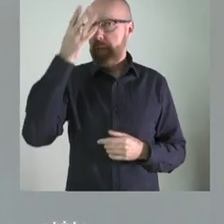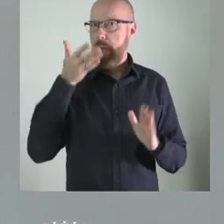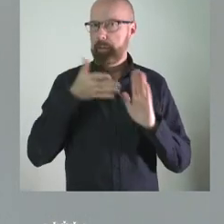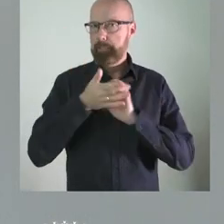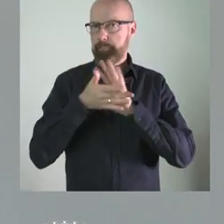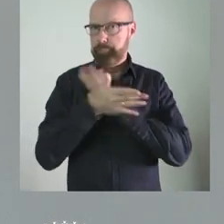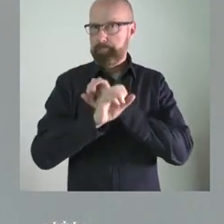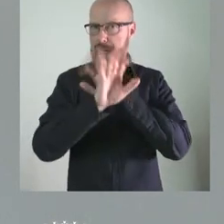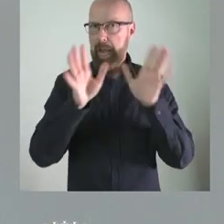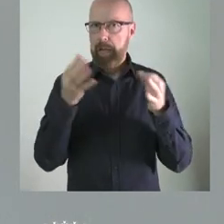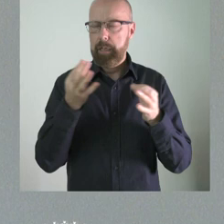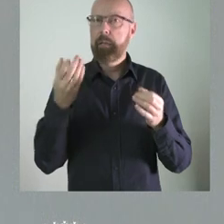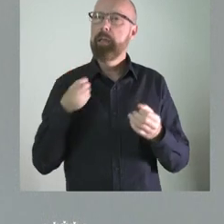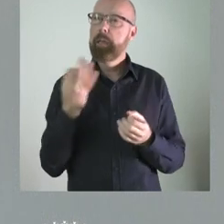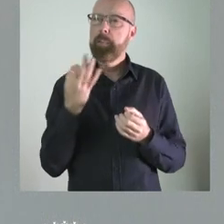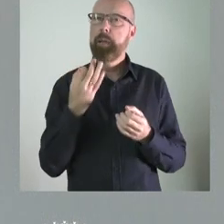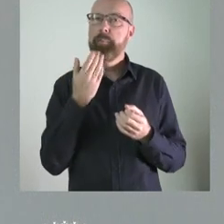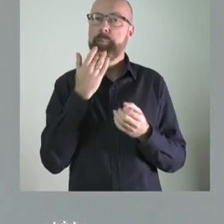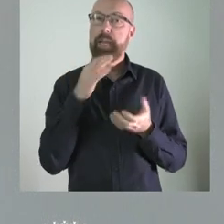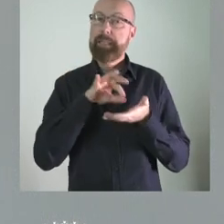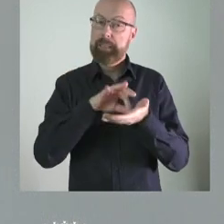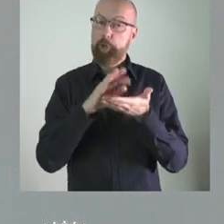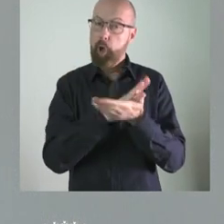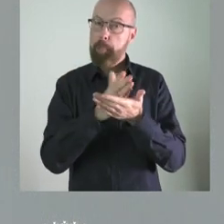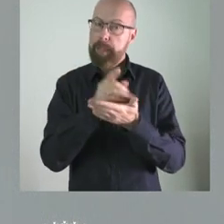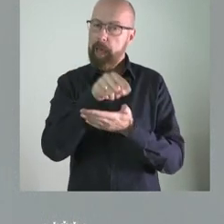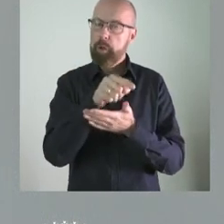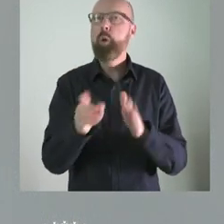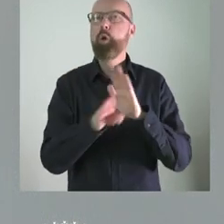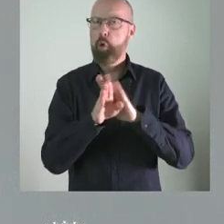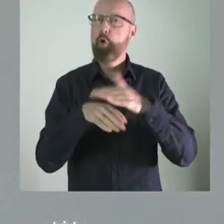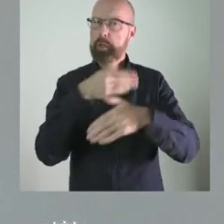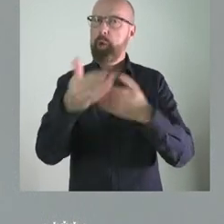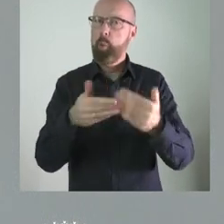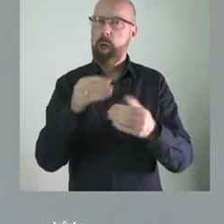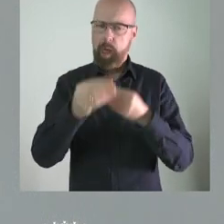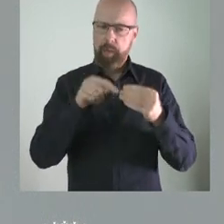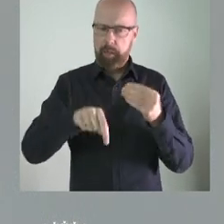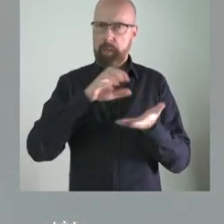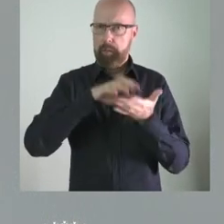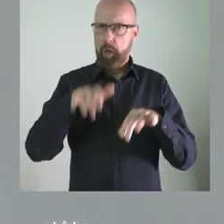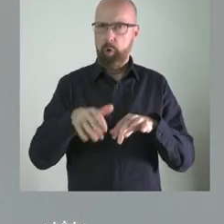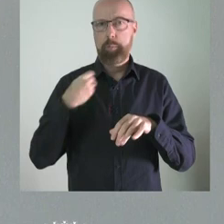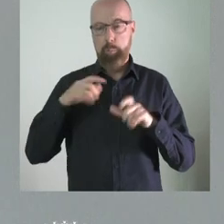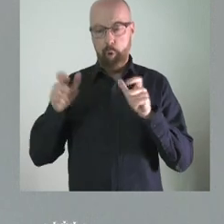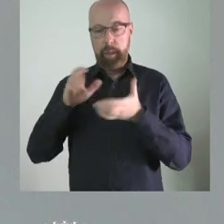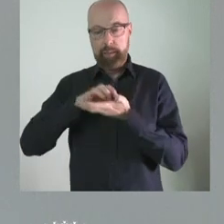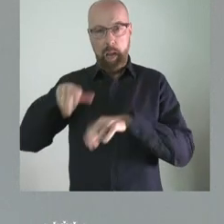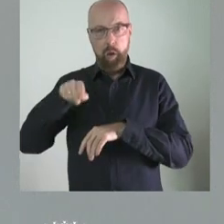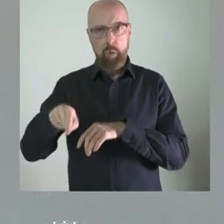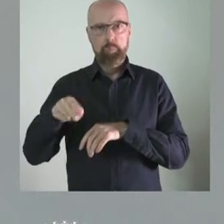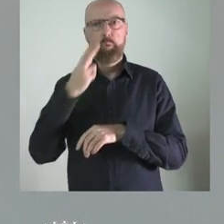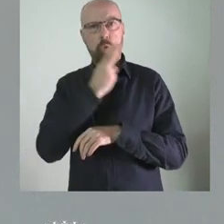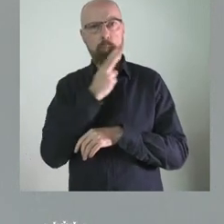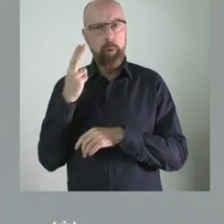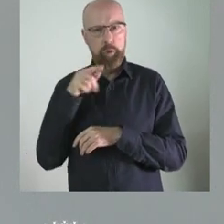garantiza la prestación del servicio de mediación en nuestra comunidad Autónoma e incluso que la junta de Castilla y león está comprometida